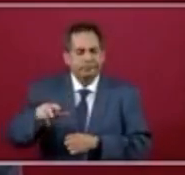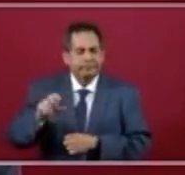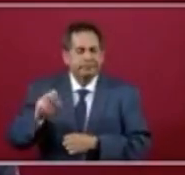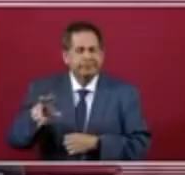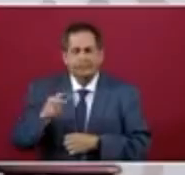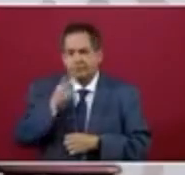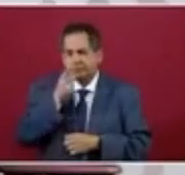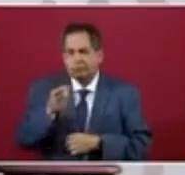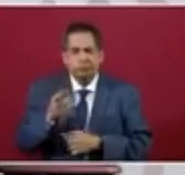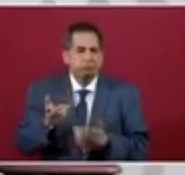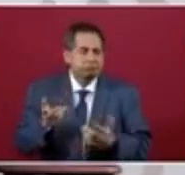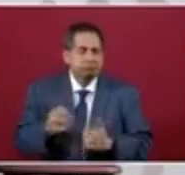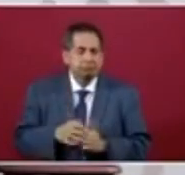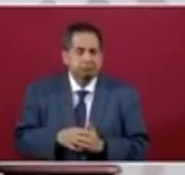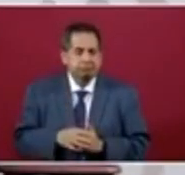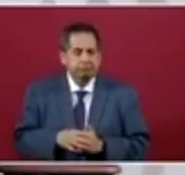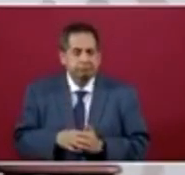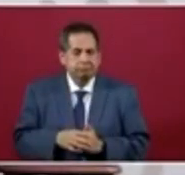De que